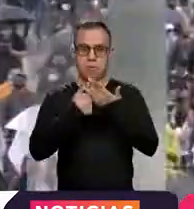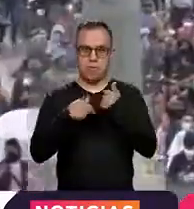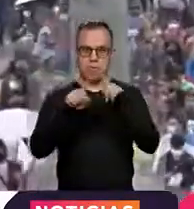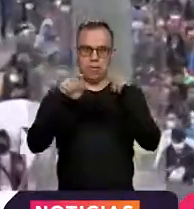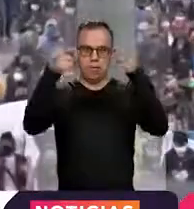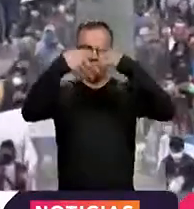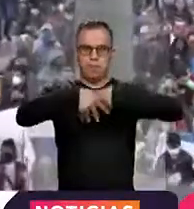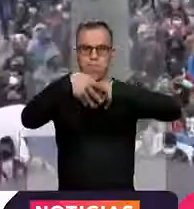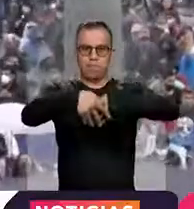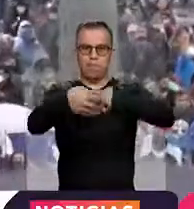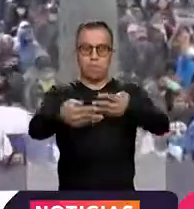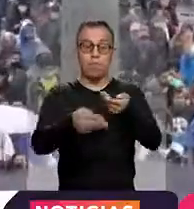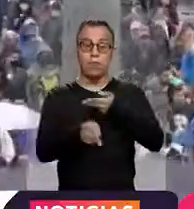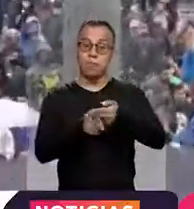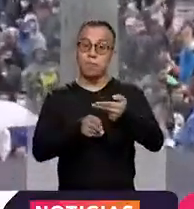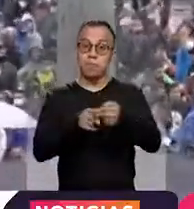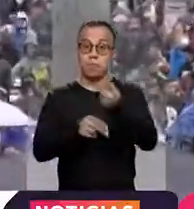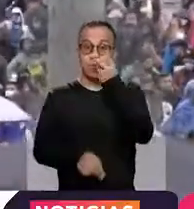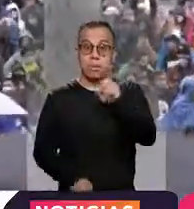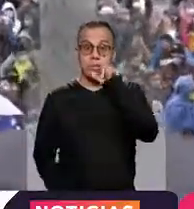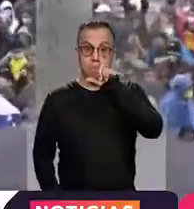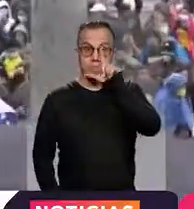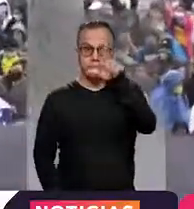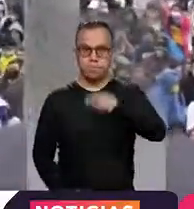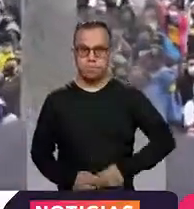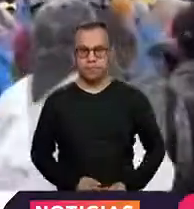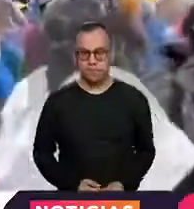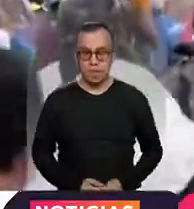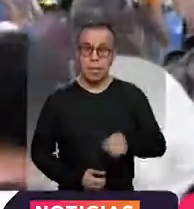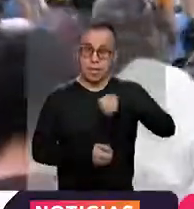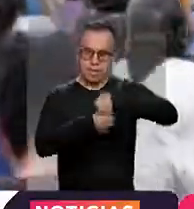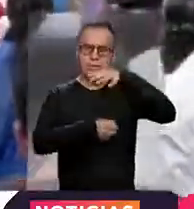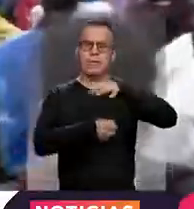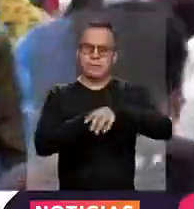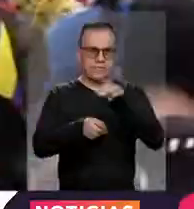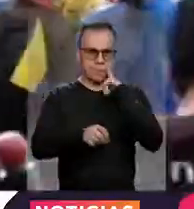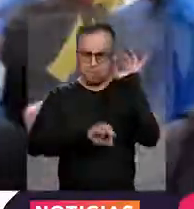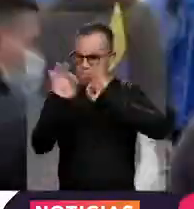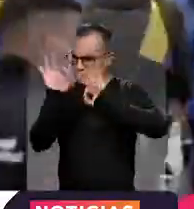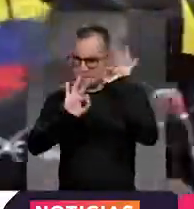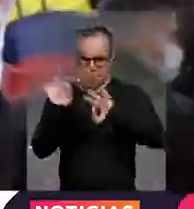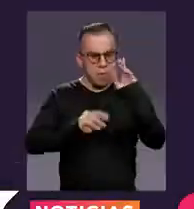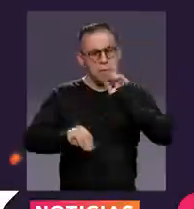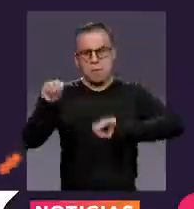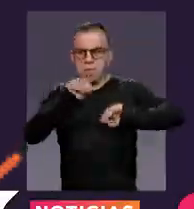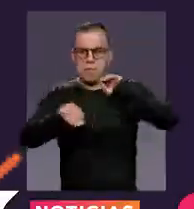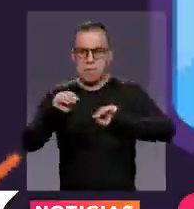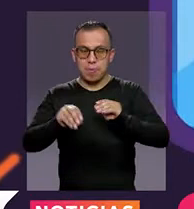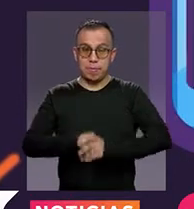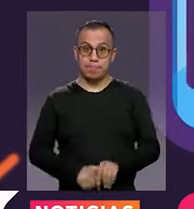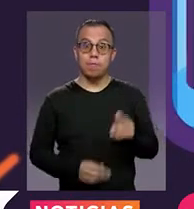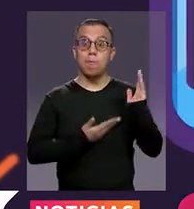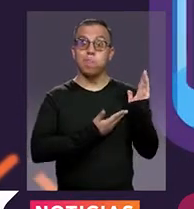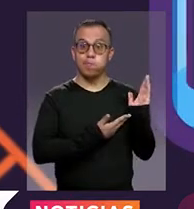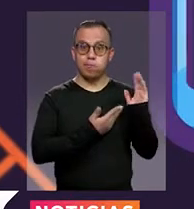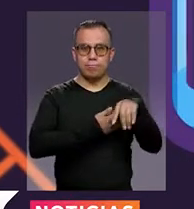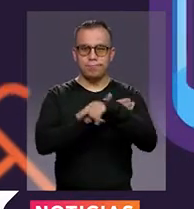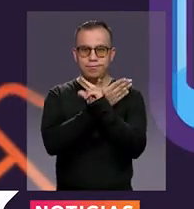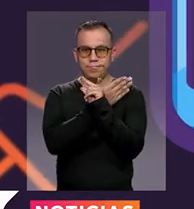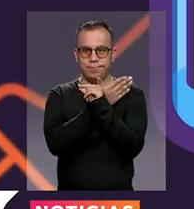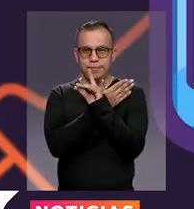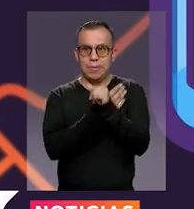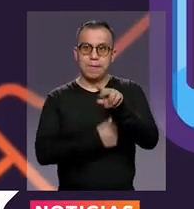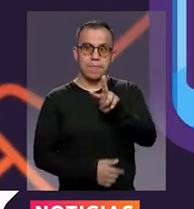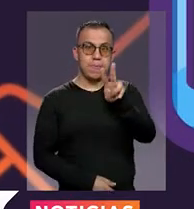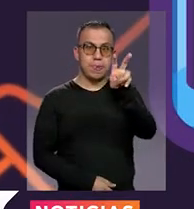protestas convocadas para el próximo 20 de julio. El distrito alista los detalles para este día. El 27 de julio volverá a sesionar en